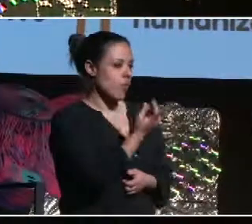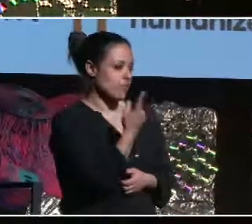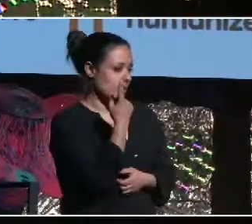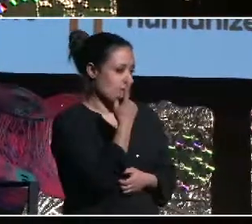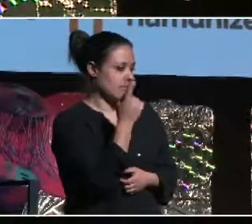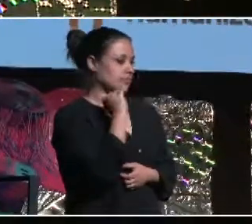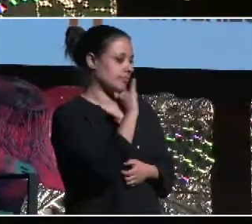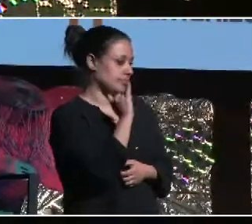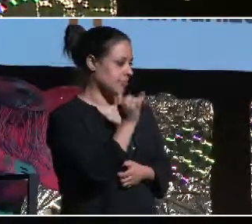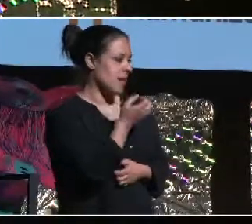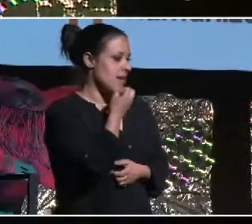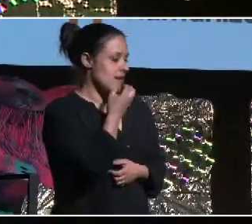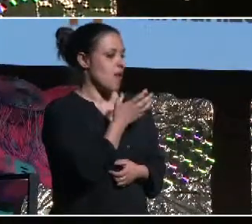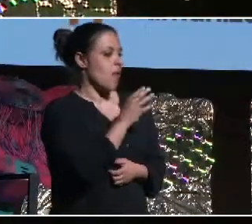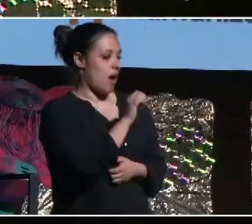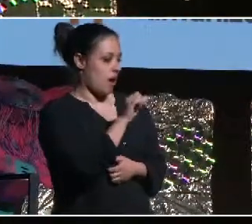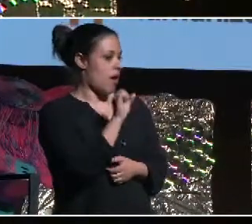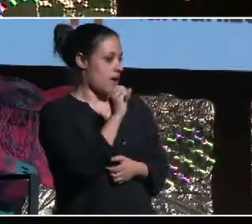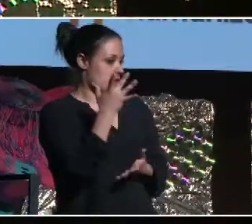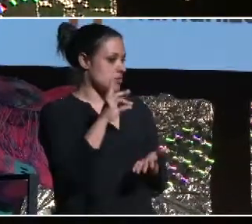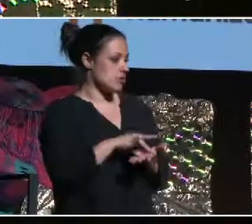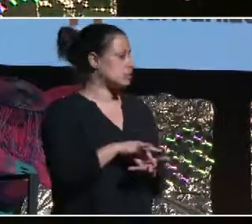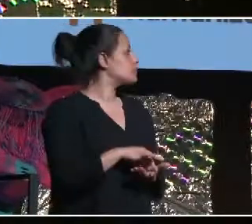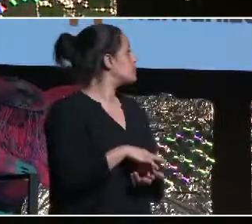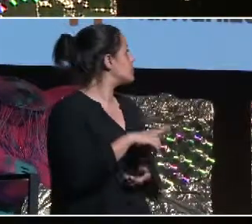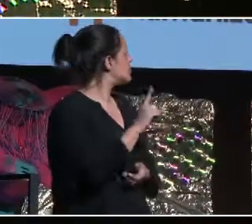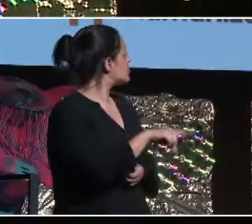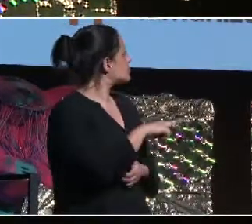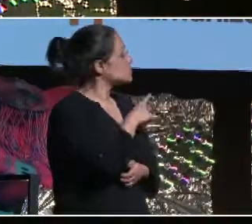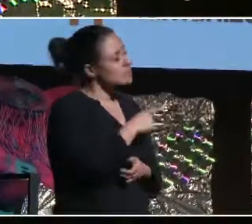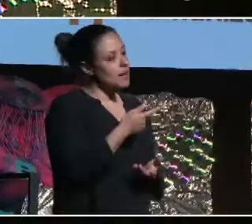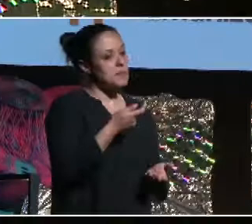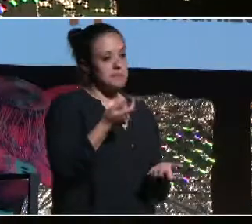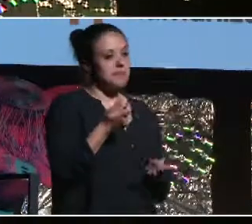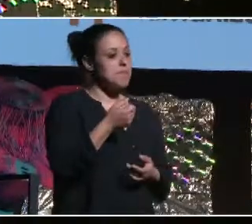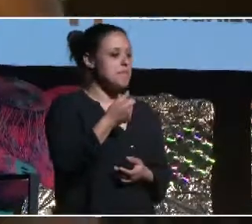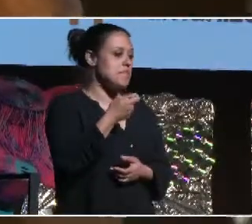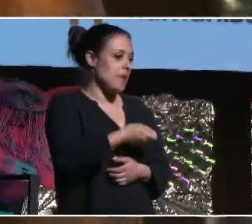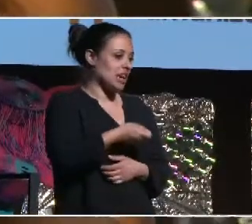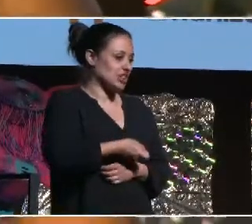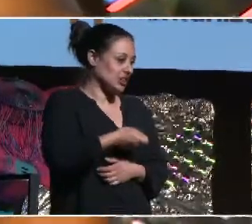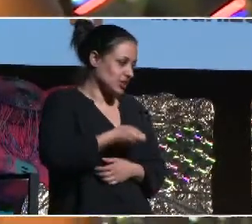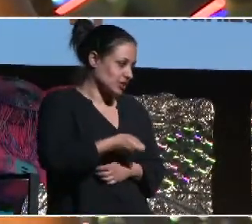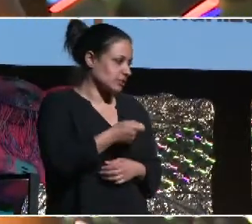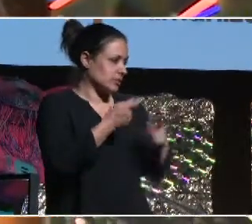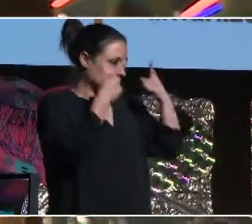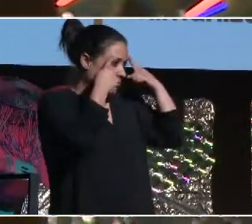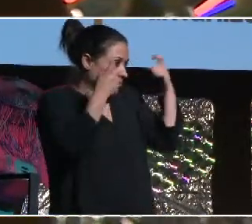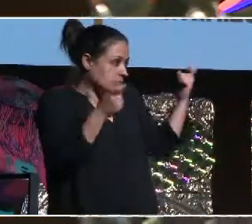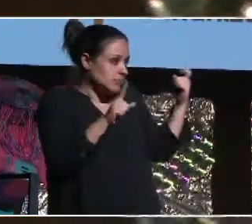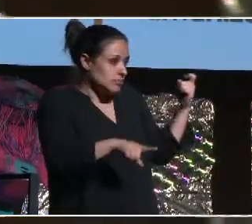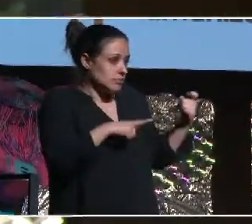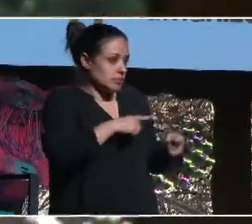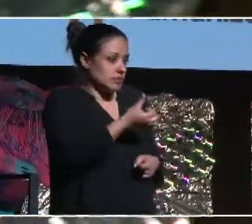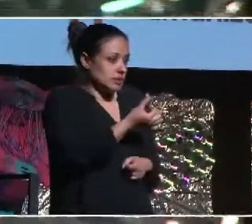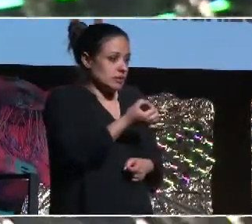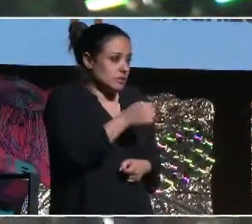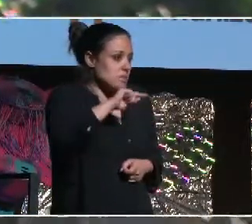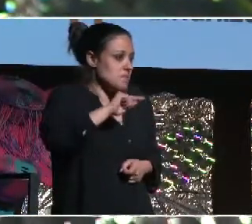existió el índice machista, el índice de violencia machista, que lo respondieron alrededor de 60.000 mujeres.